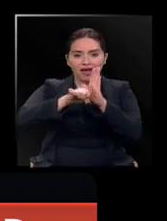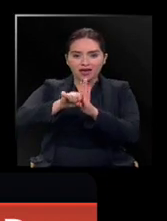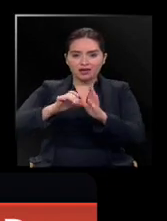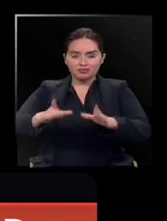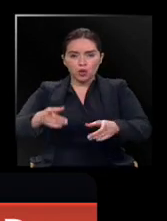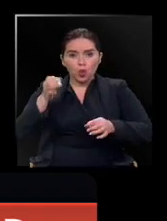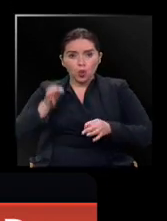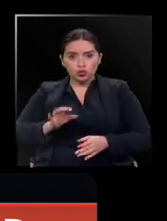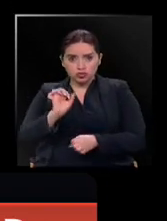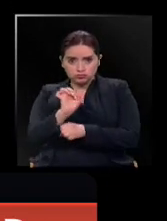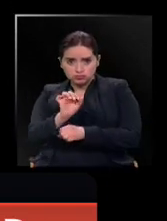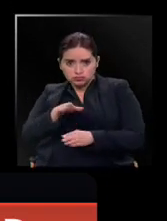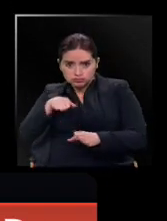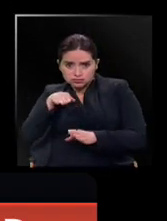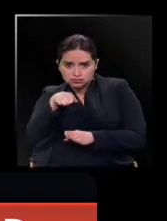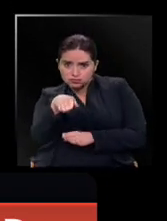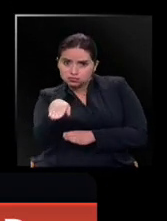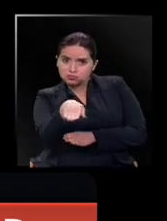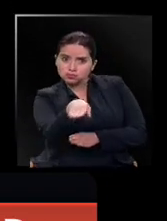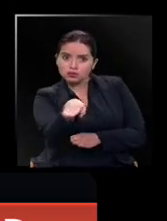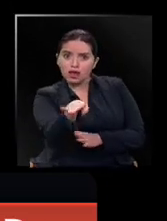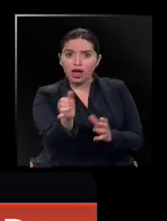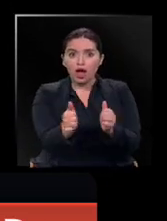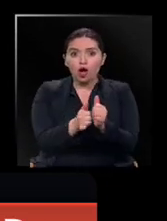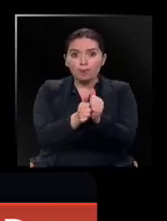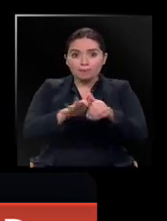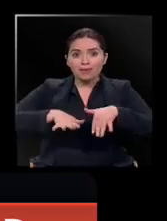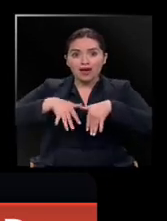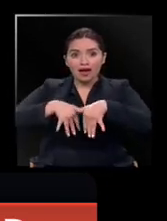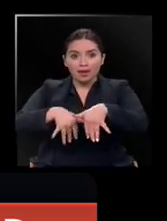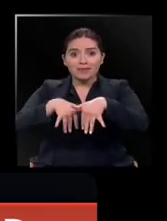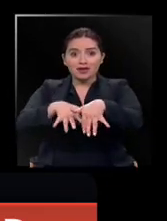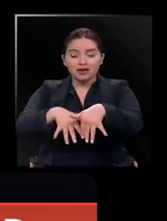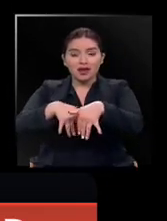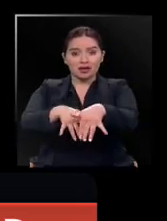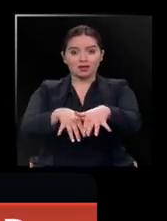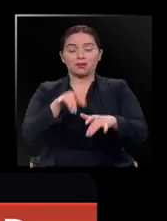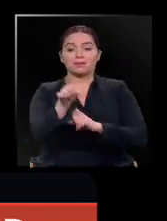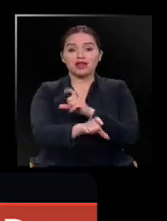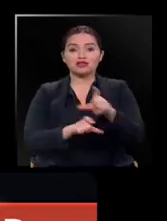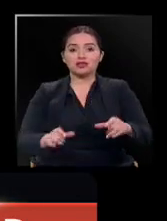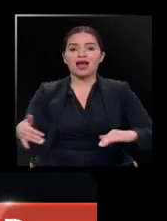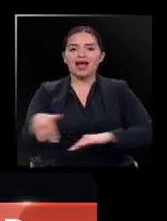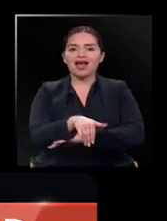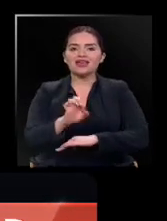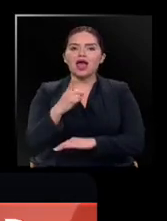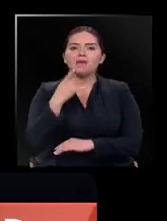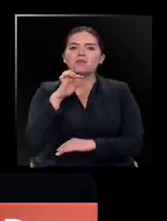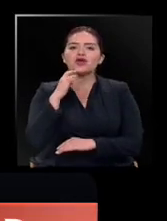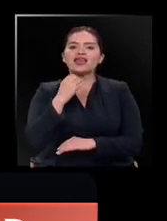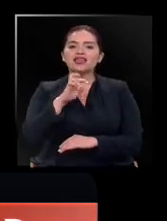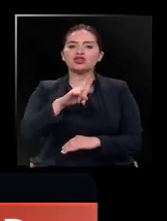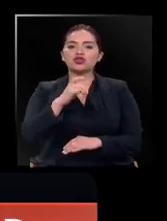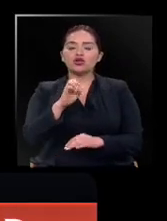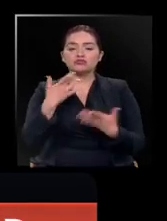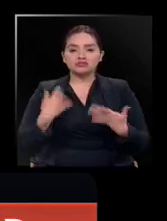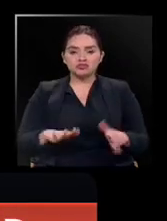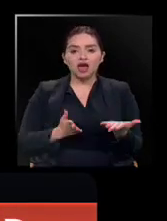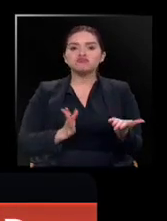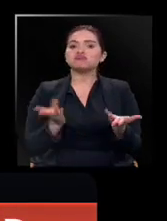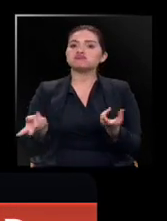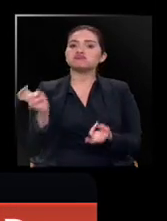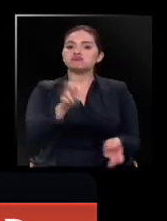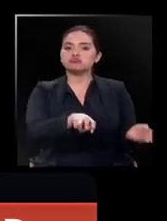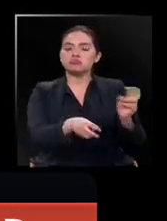van justamente acompañando este caminar de los manifestantes por Avenida Apoquindo. Estamos ya, están arribando